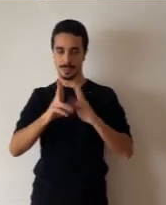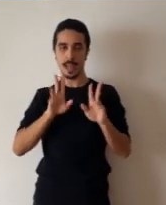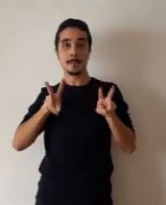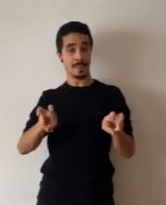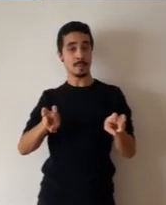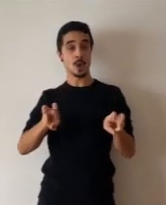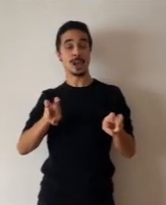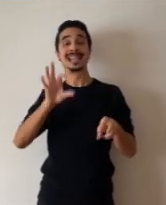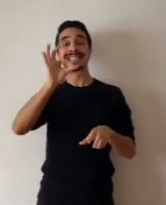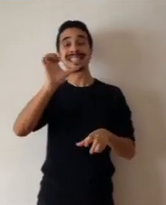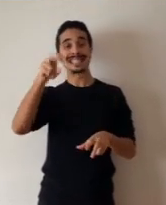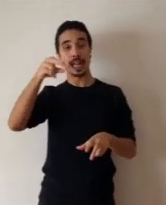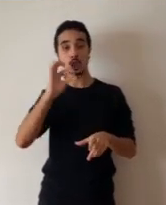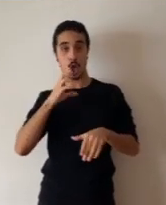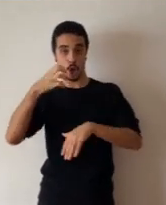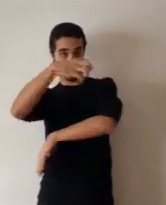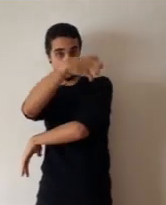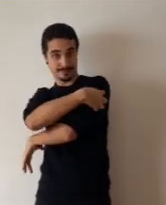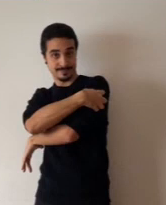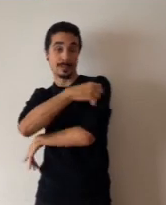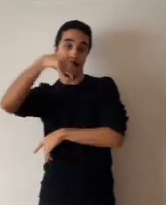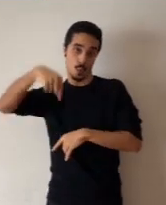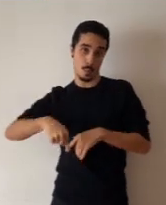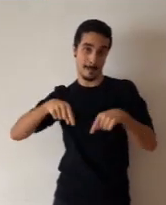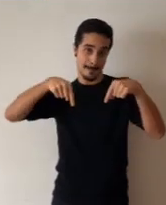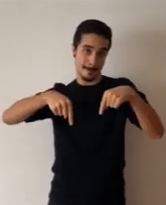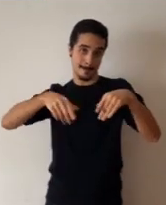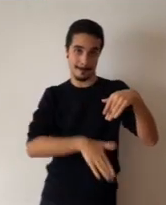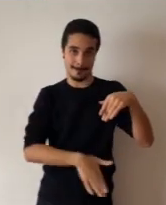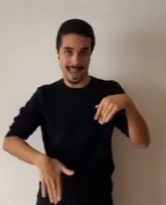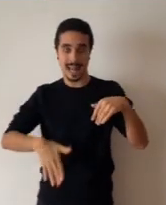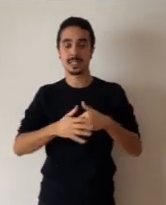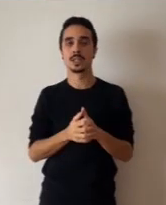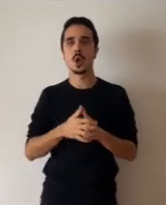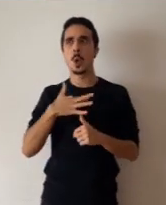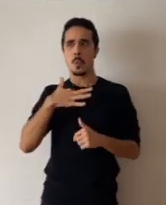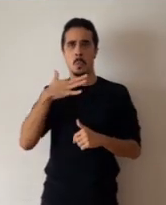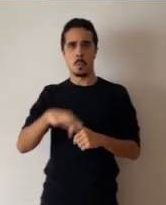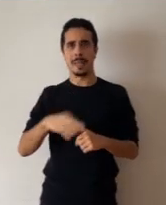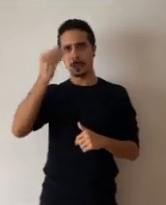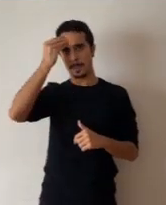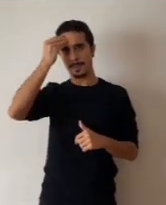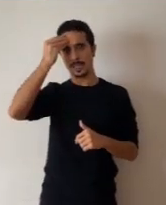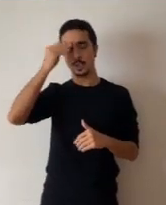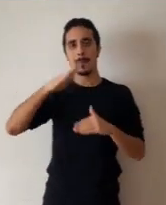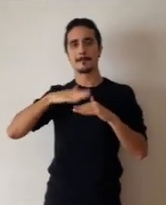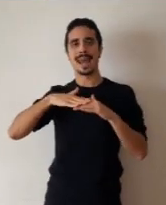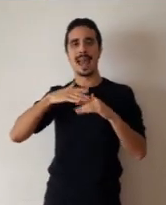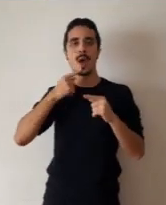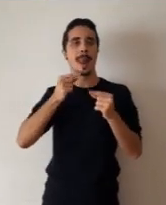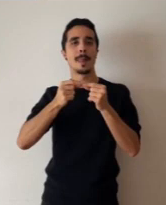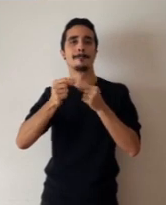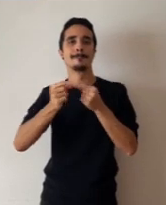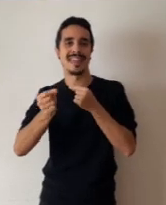En principio, sí. A ver, los sensores, el sensor que tú tienes, yo creo que sí te lo puedes poner en la parte